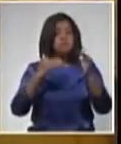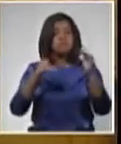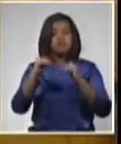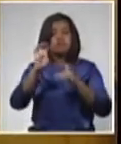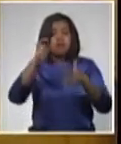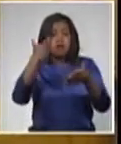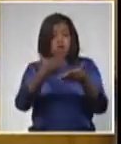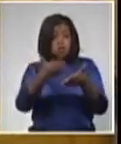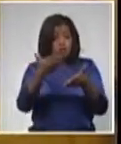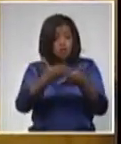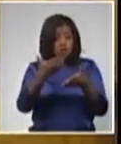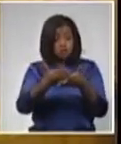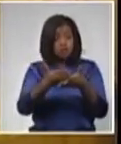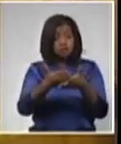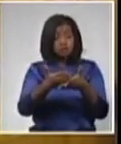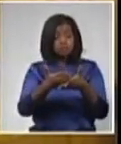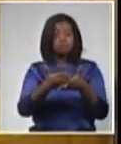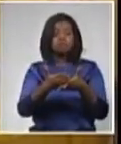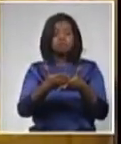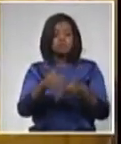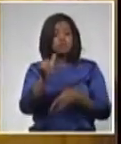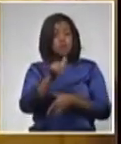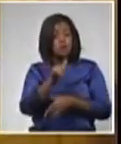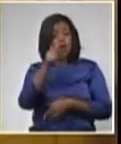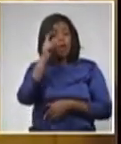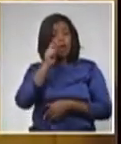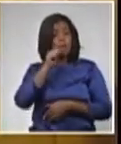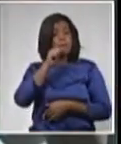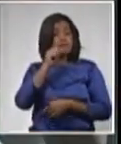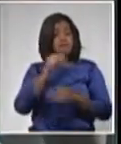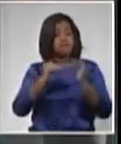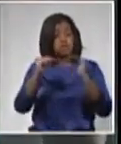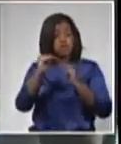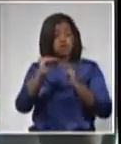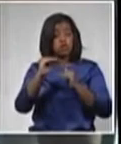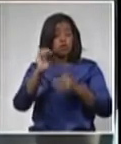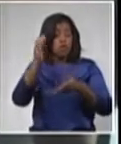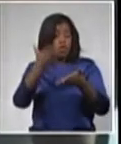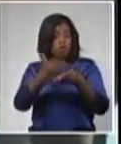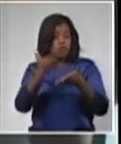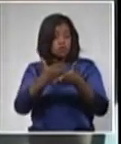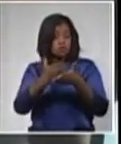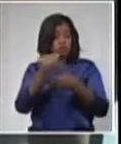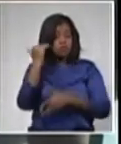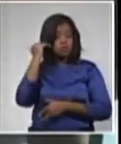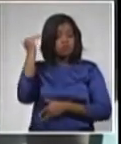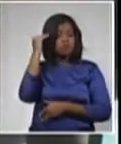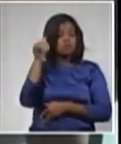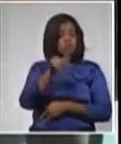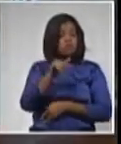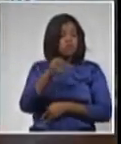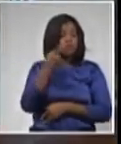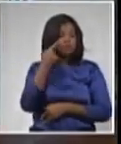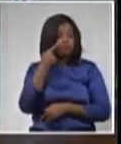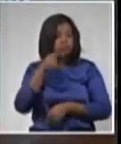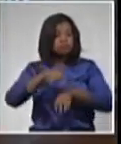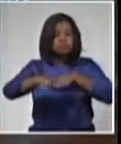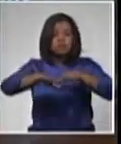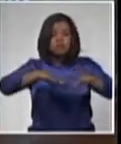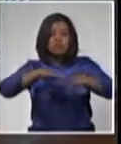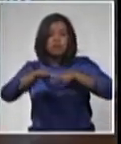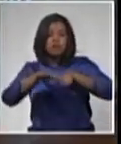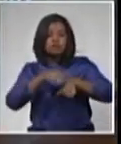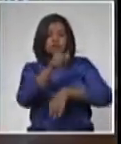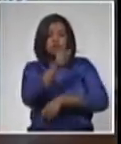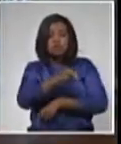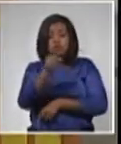Cobiella y del ministro de Educación Superior José Ramón Saborido, se interesó además por la preparación académica de los estudiantes en medio de las